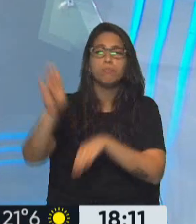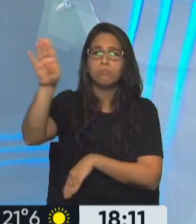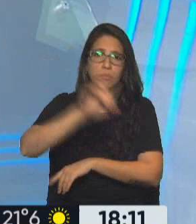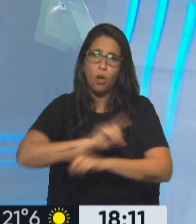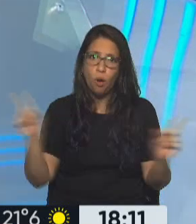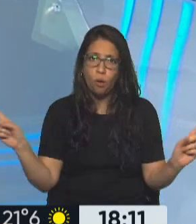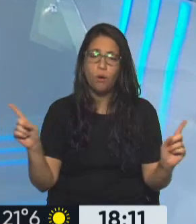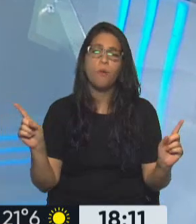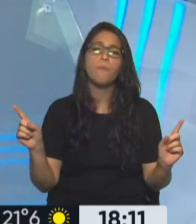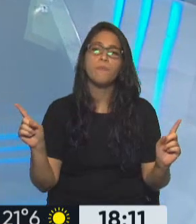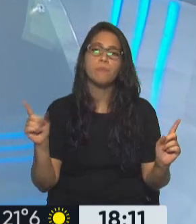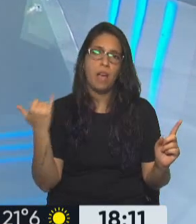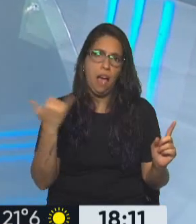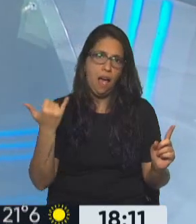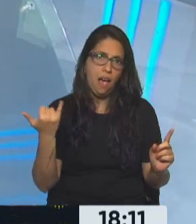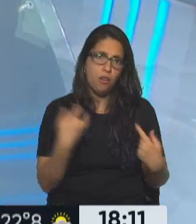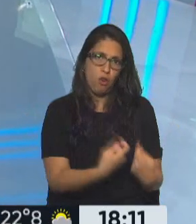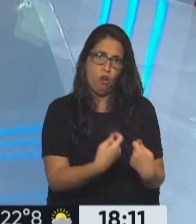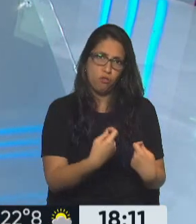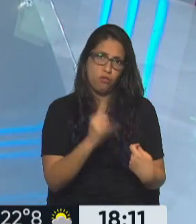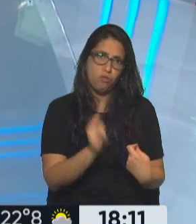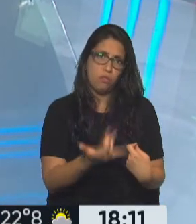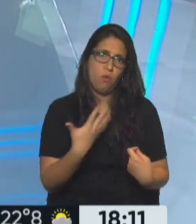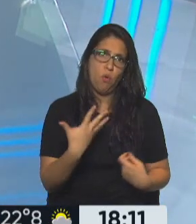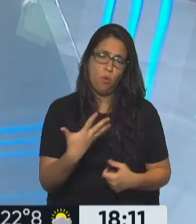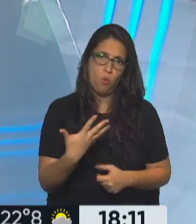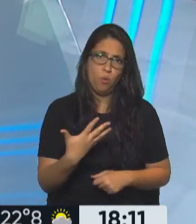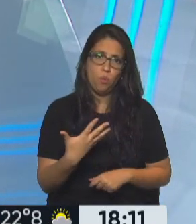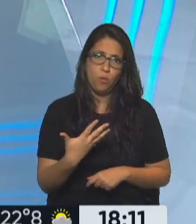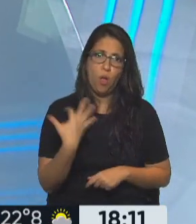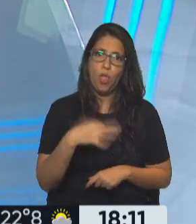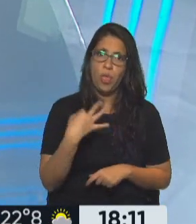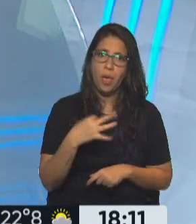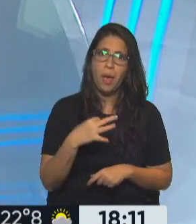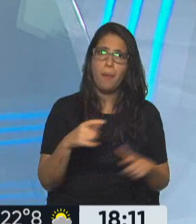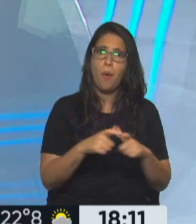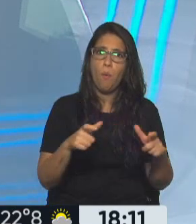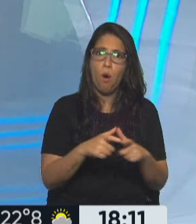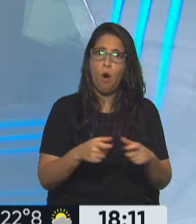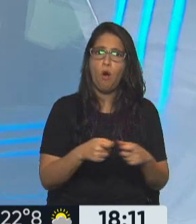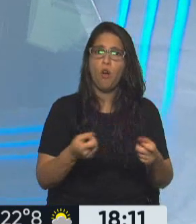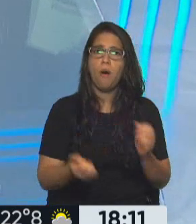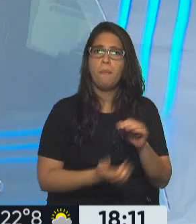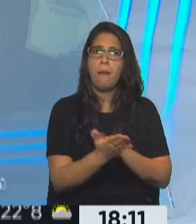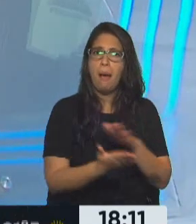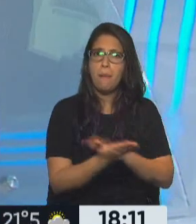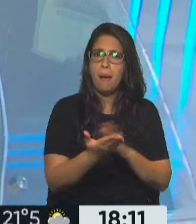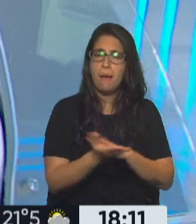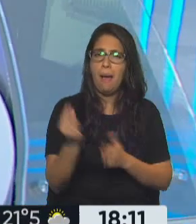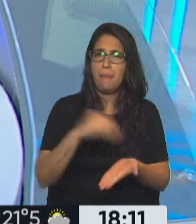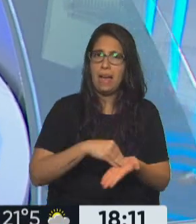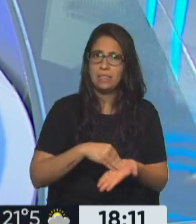financiero. Tiene un costo, porque el gobierno va a tener que emitir o poner bonos para hacer este salvataje,